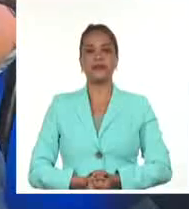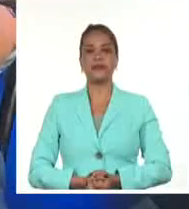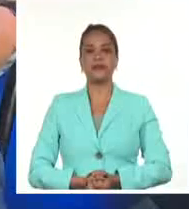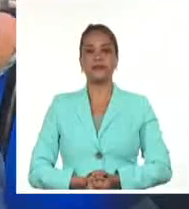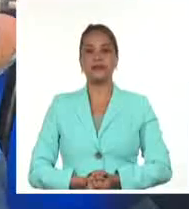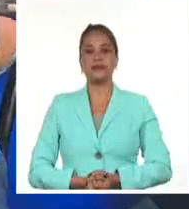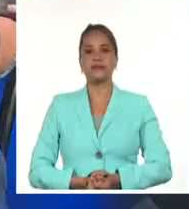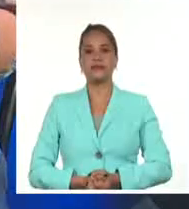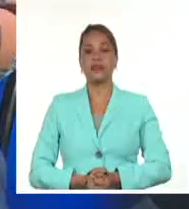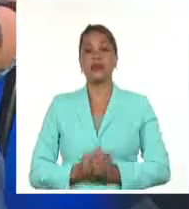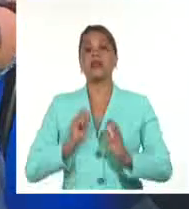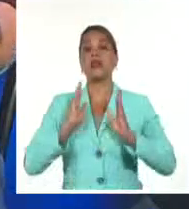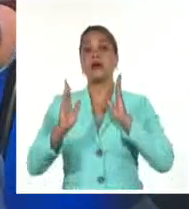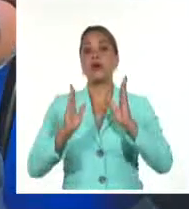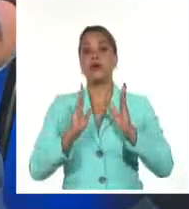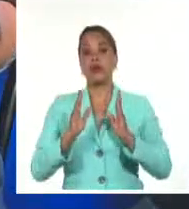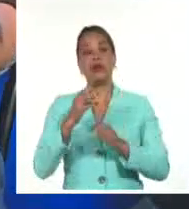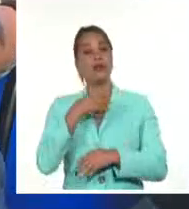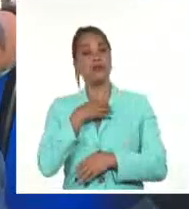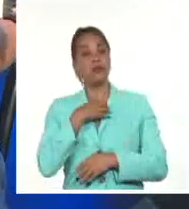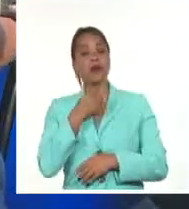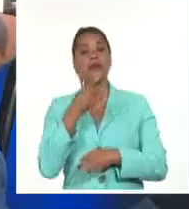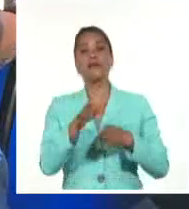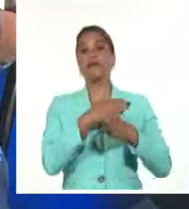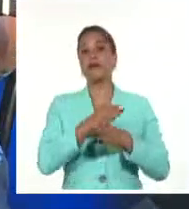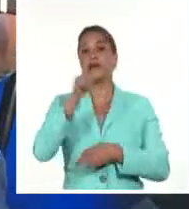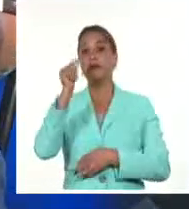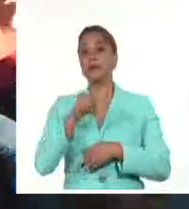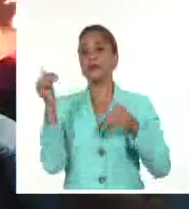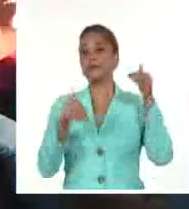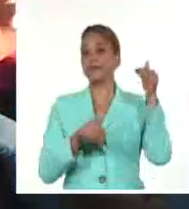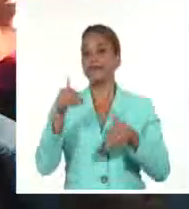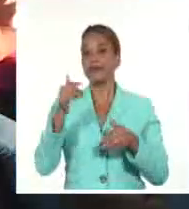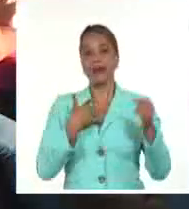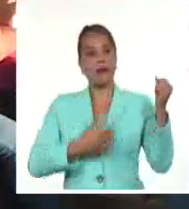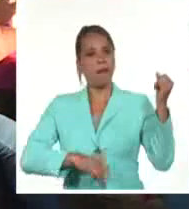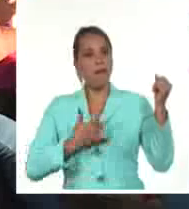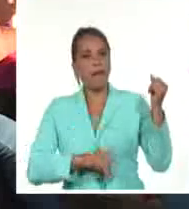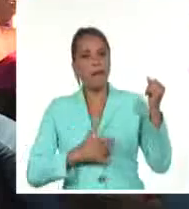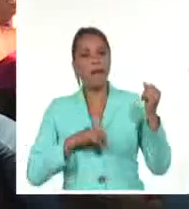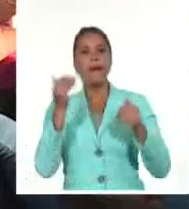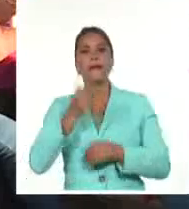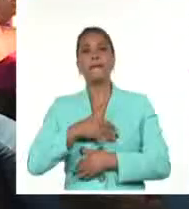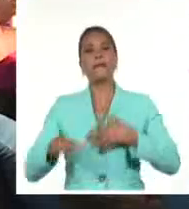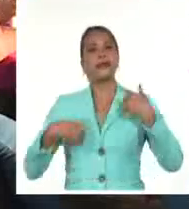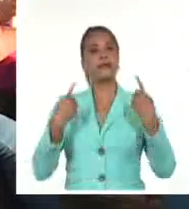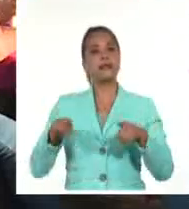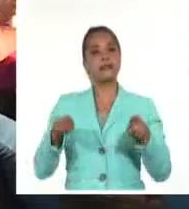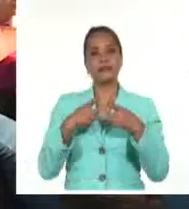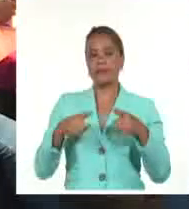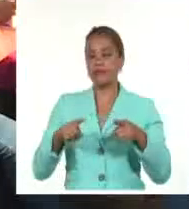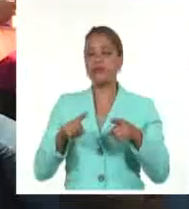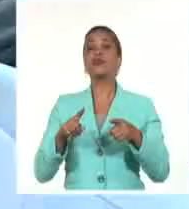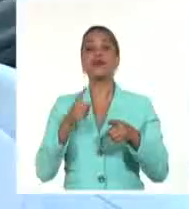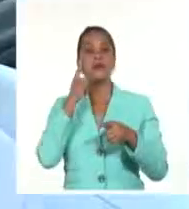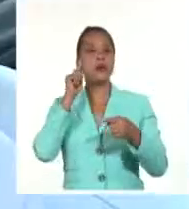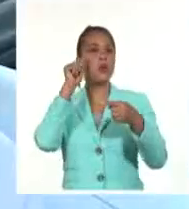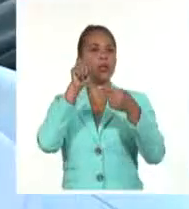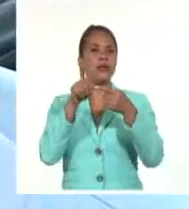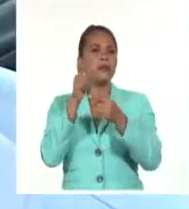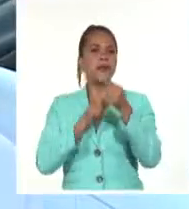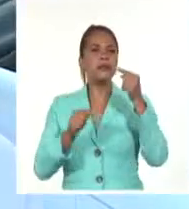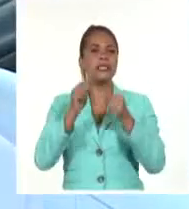las jornadas que contó con una amplísima presencia de probadores invitados estuvo llena de acordes cuyo propósito principal fue